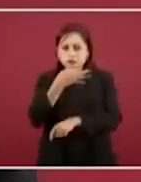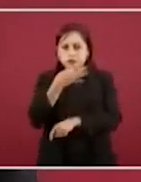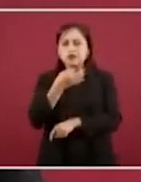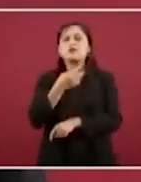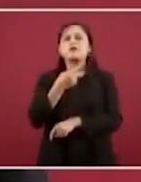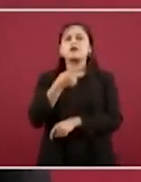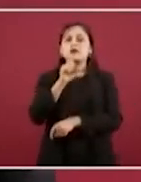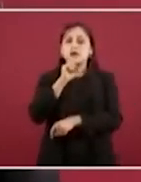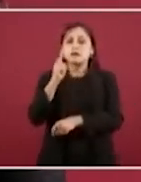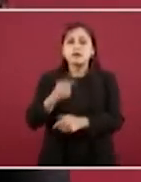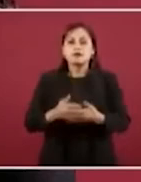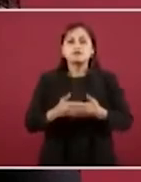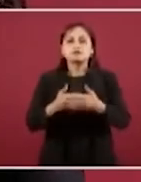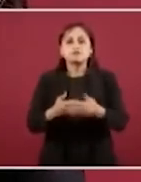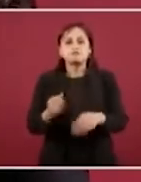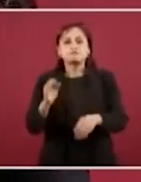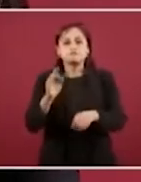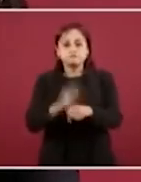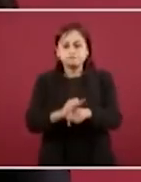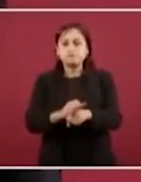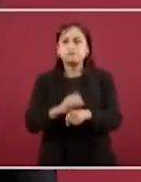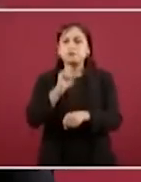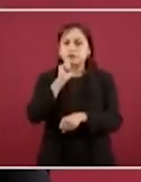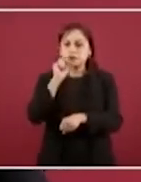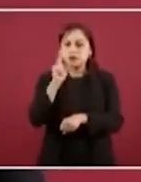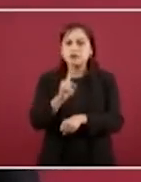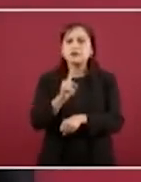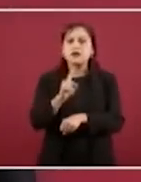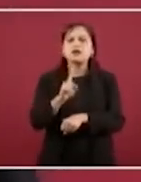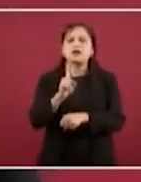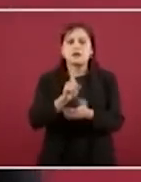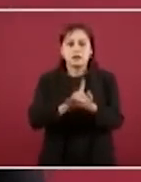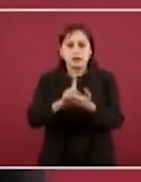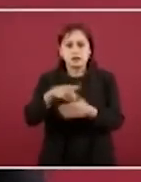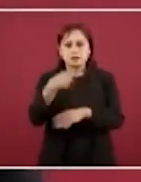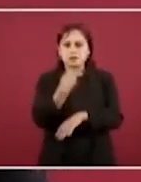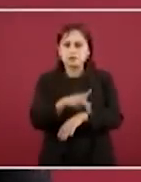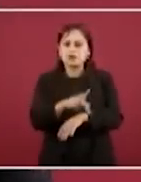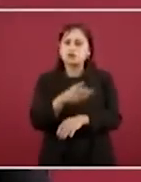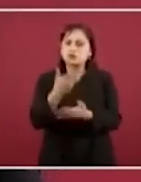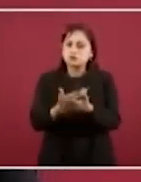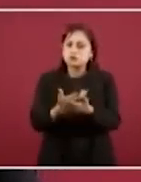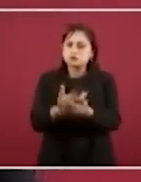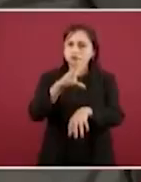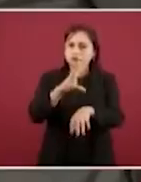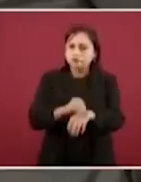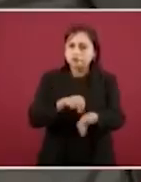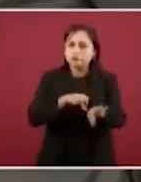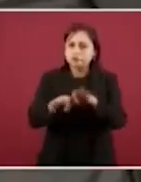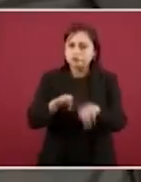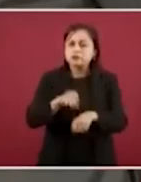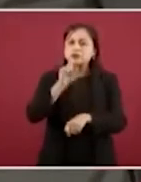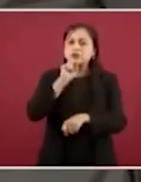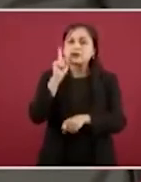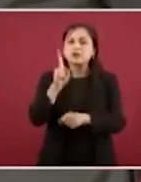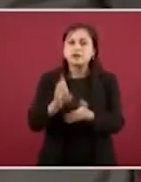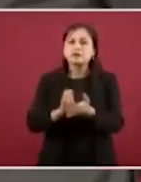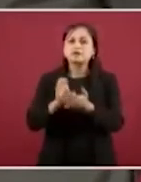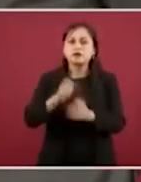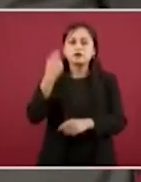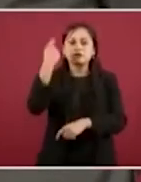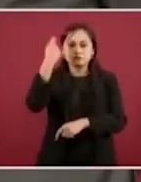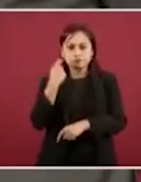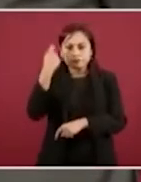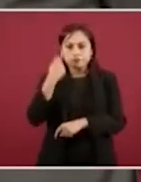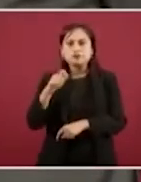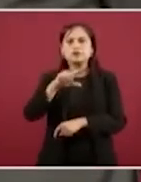obstétrica, derecho a la capacidad, a la discapacidad, pensión, fondo para el retiro, beneficios sociales